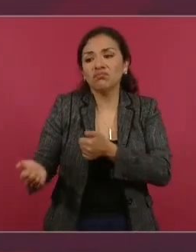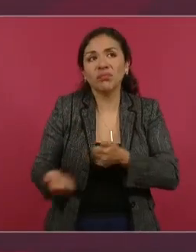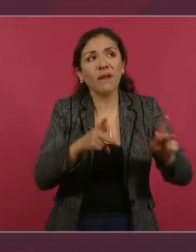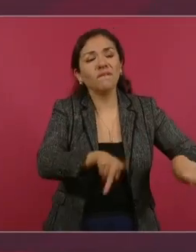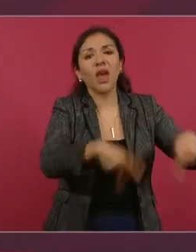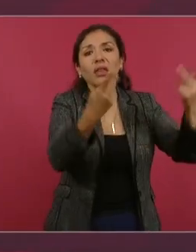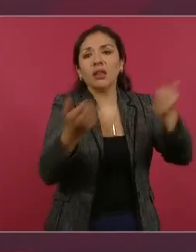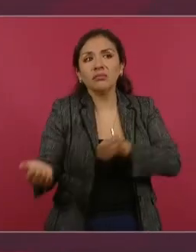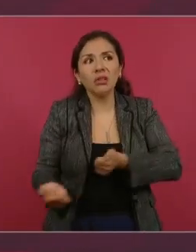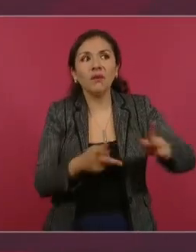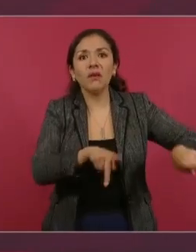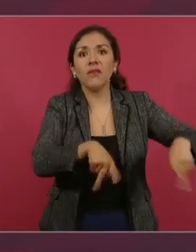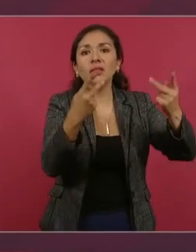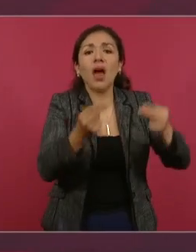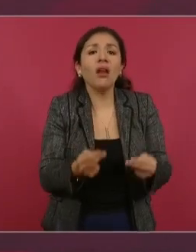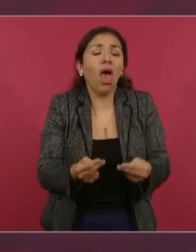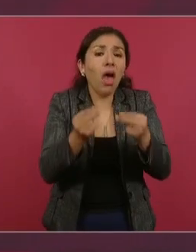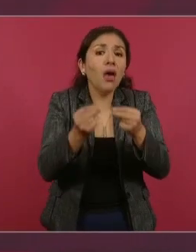lucra